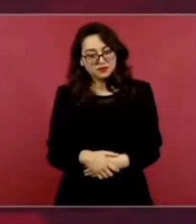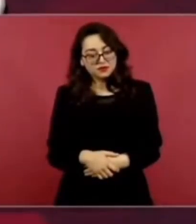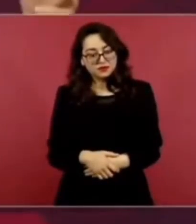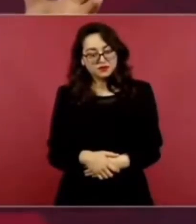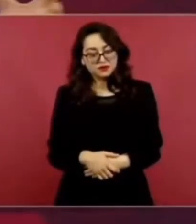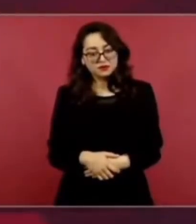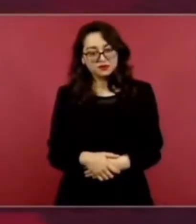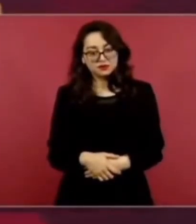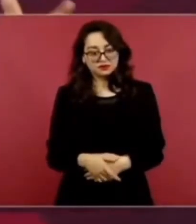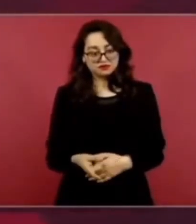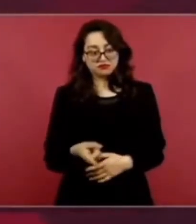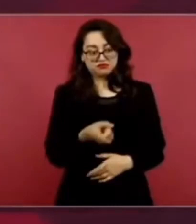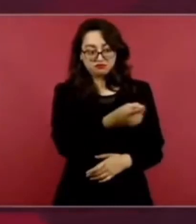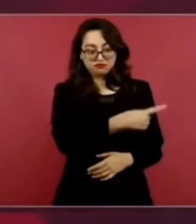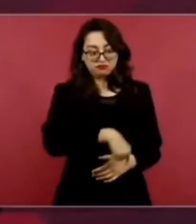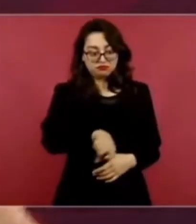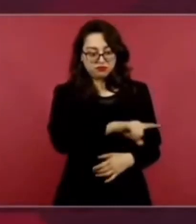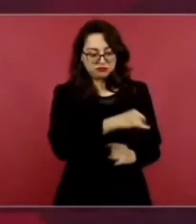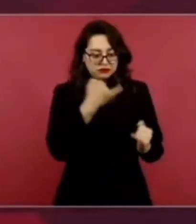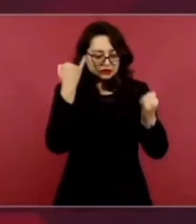además que